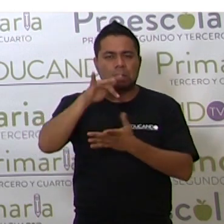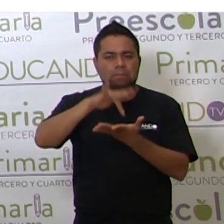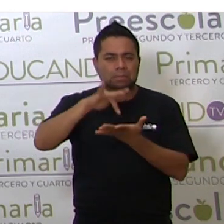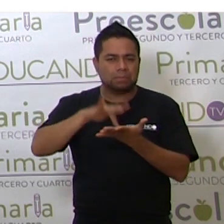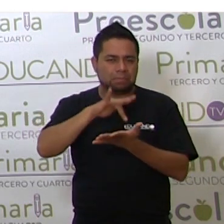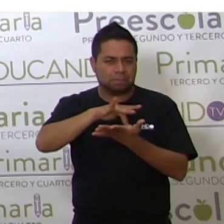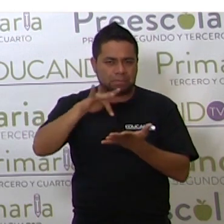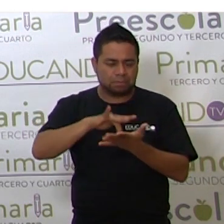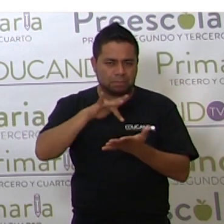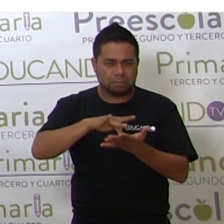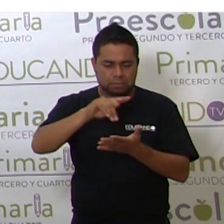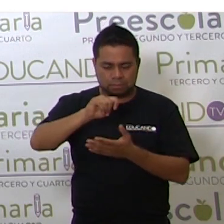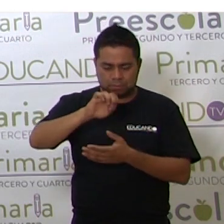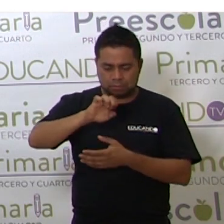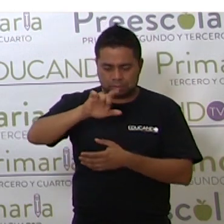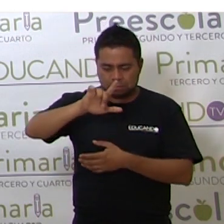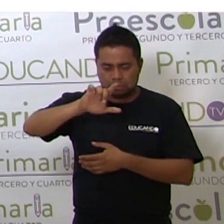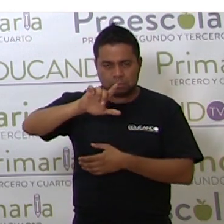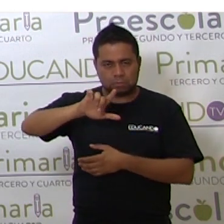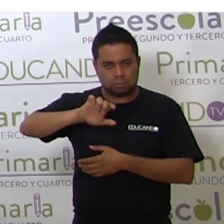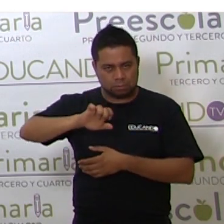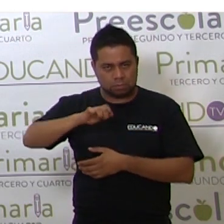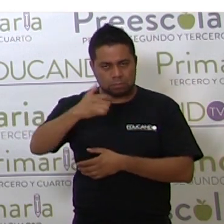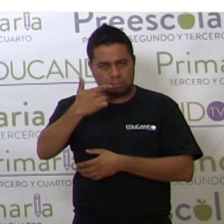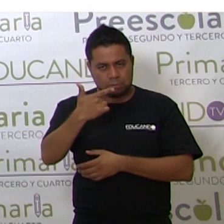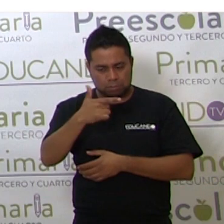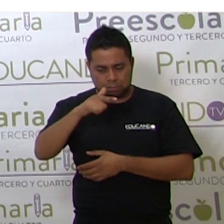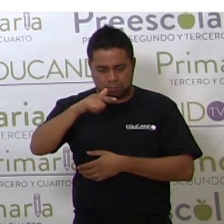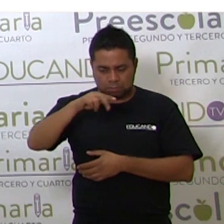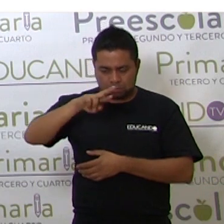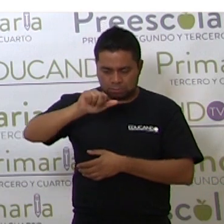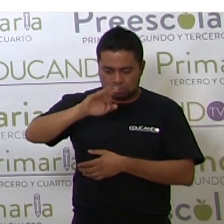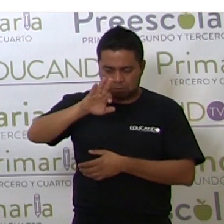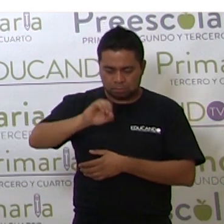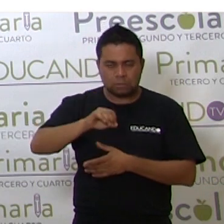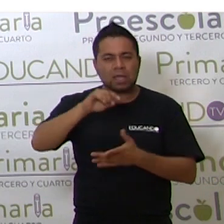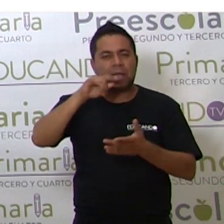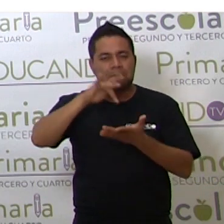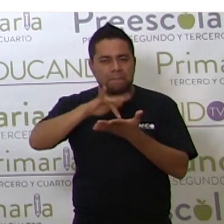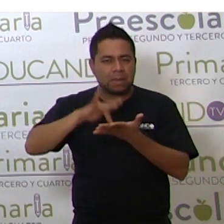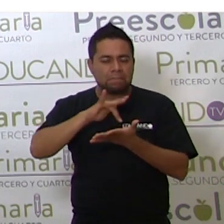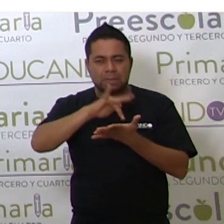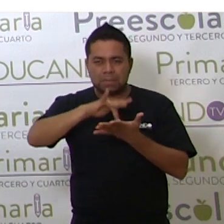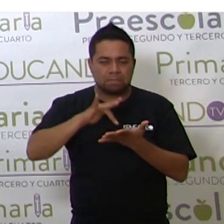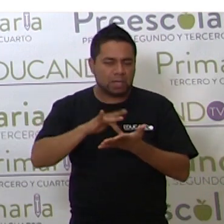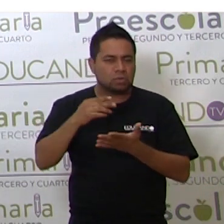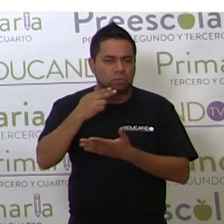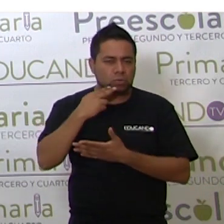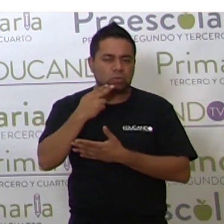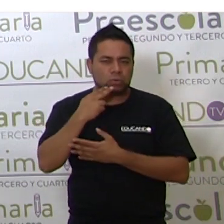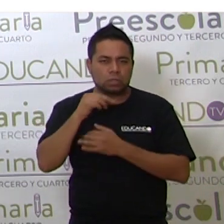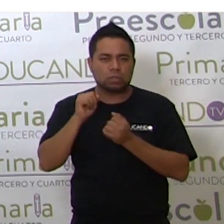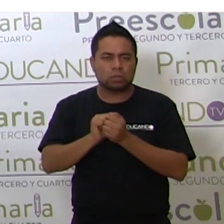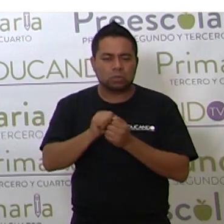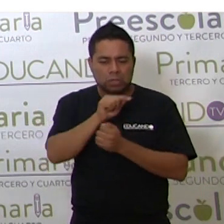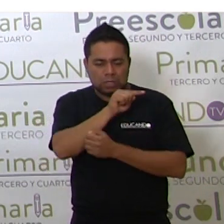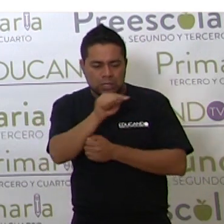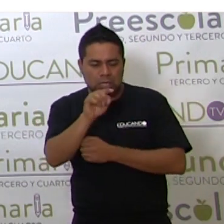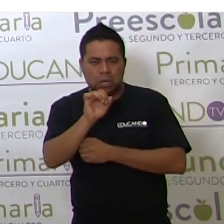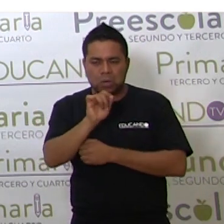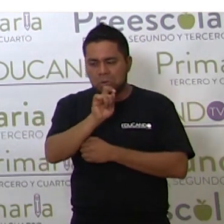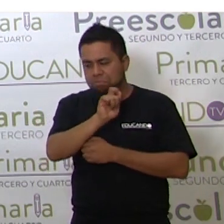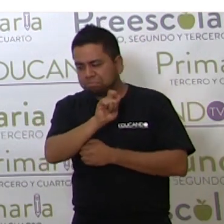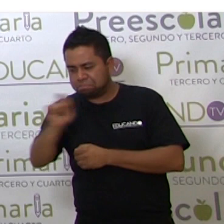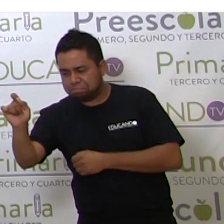un pequeño aparato que con golpes y choques eléctricos se va utilizando a través de rayas o líneas